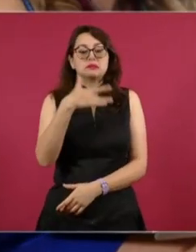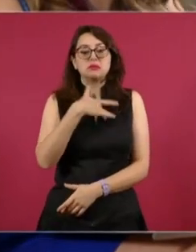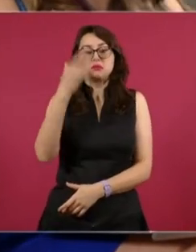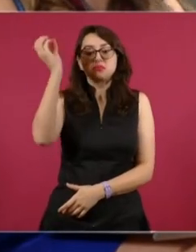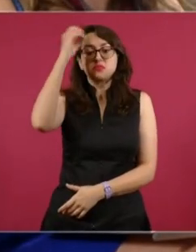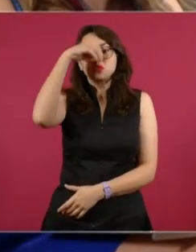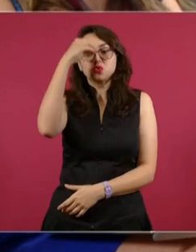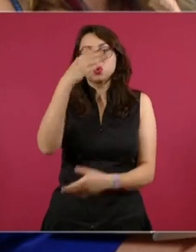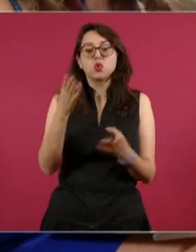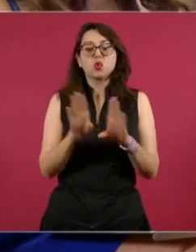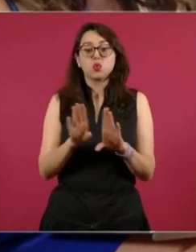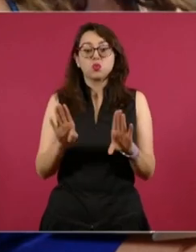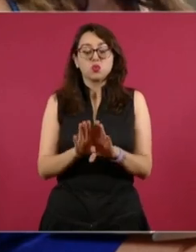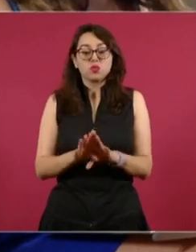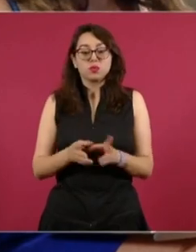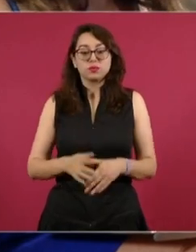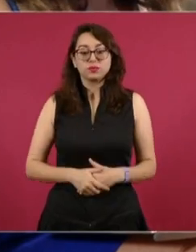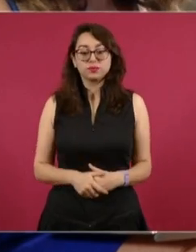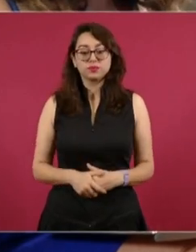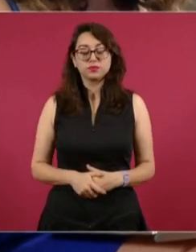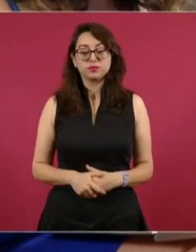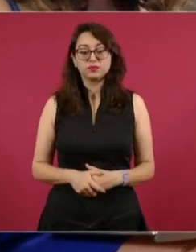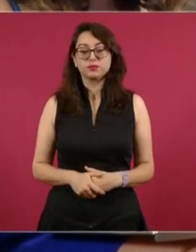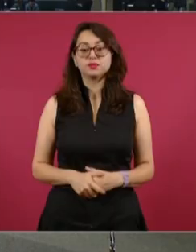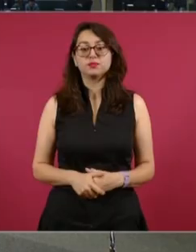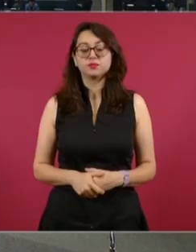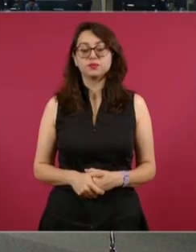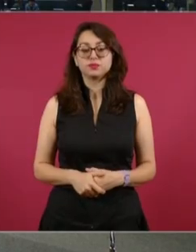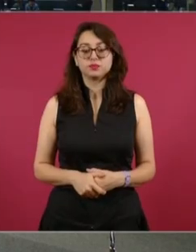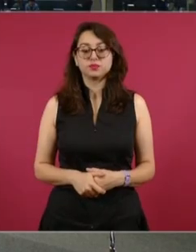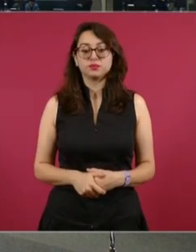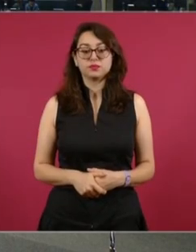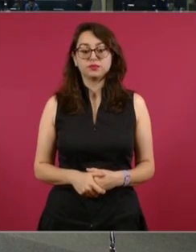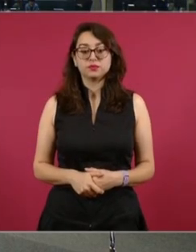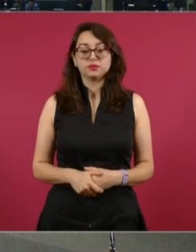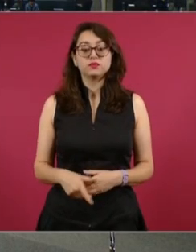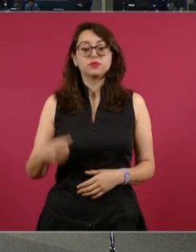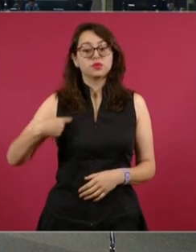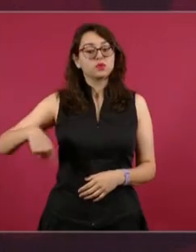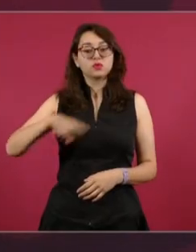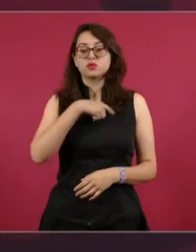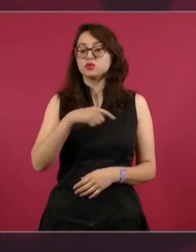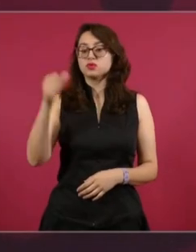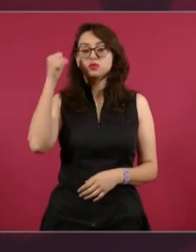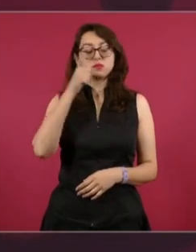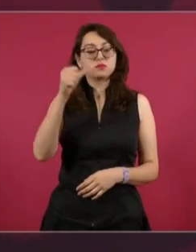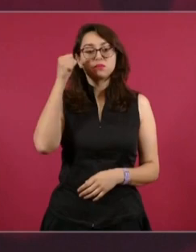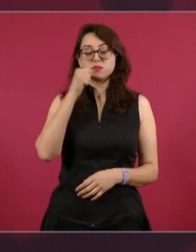totalmente plena, pues sí, y abierta? Siempre hemos sostenido que el Poder Judicial requiere